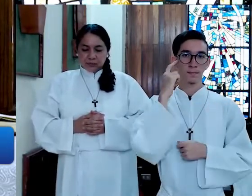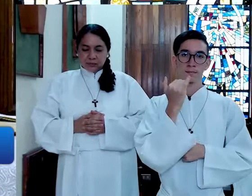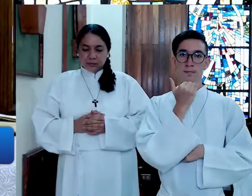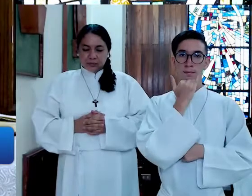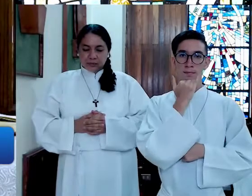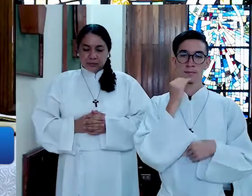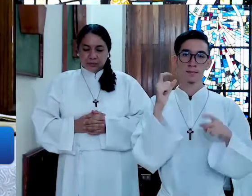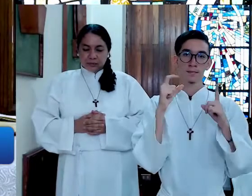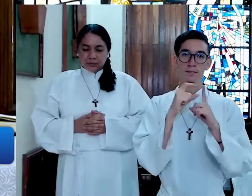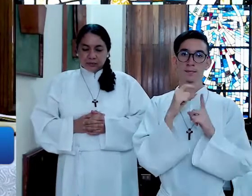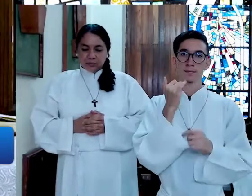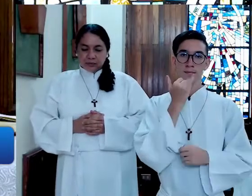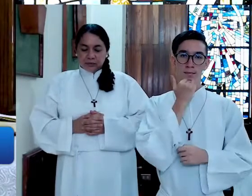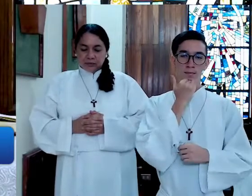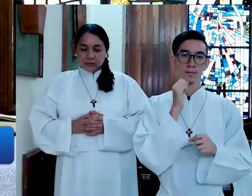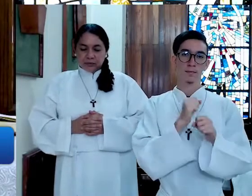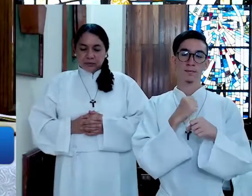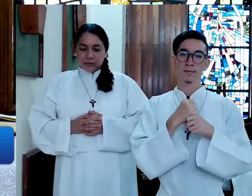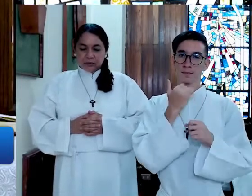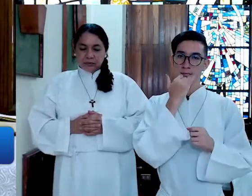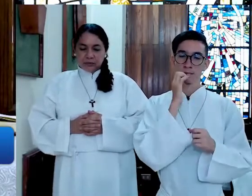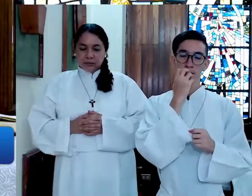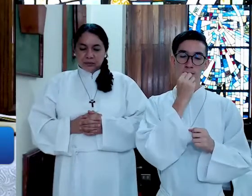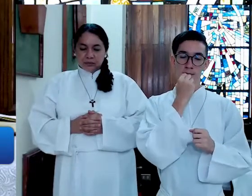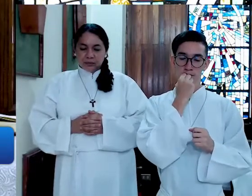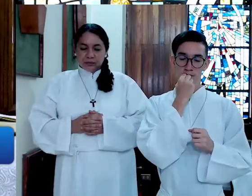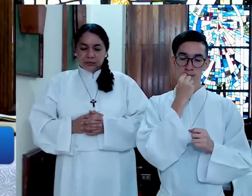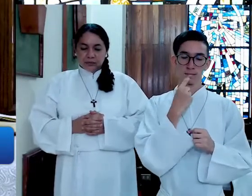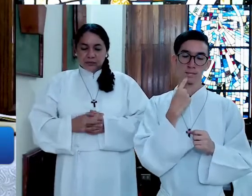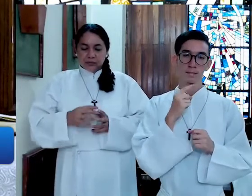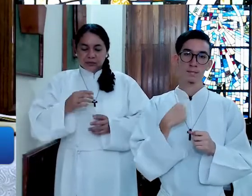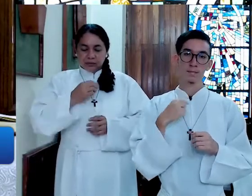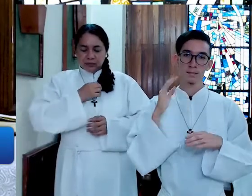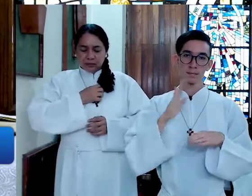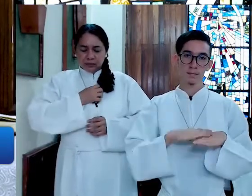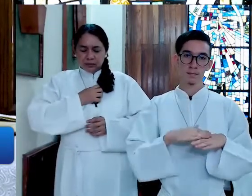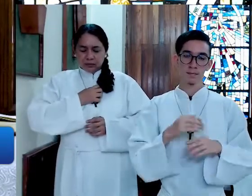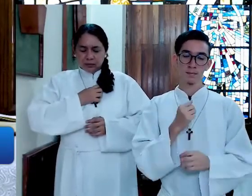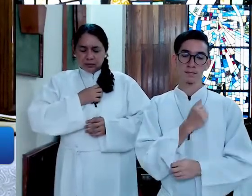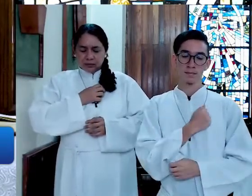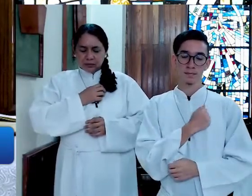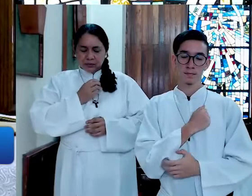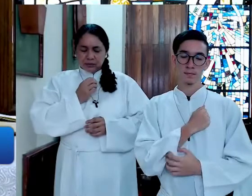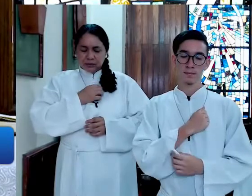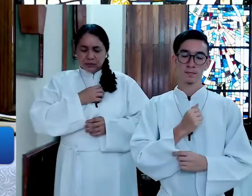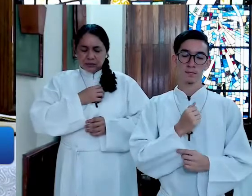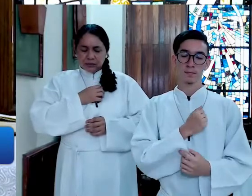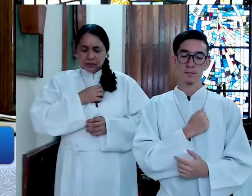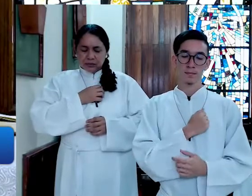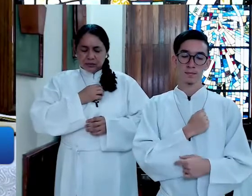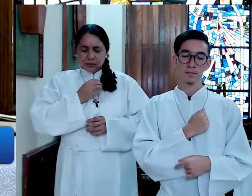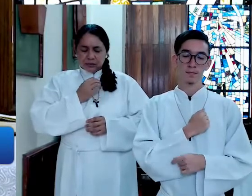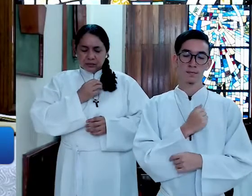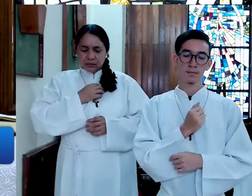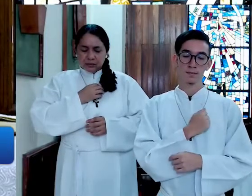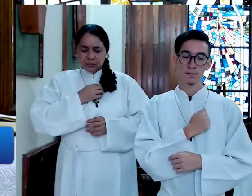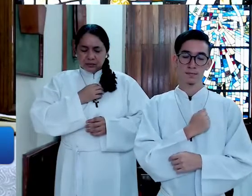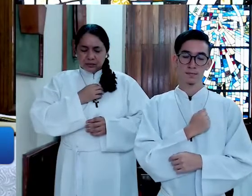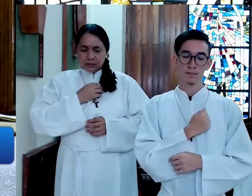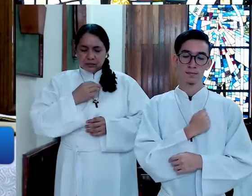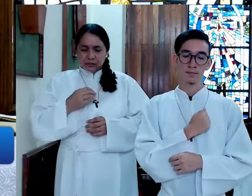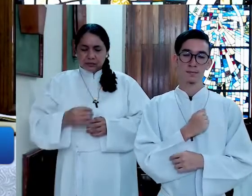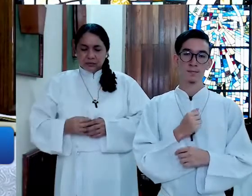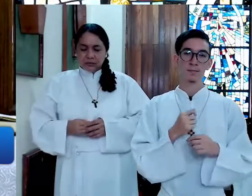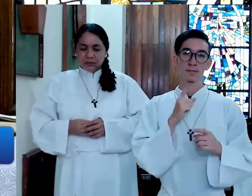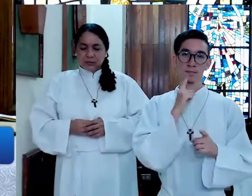de pensamiento, palabra, obra y omisión. Por mi culpa, por mi culpa, por mi